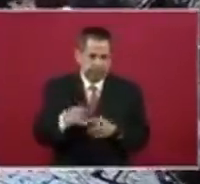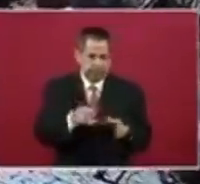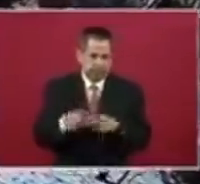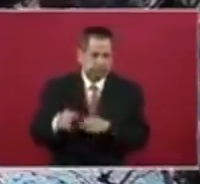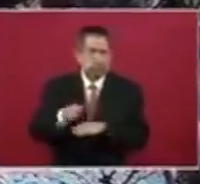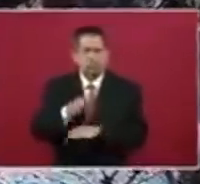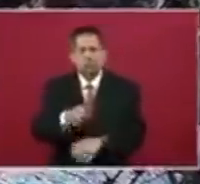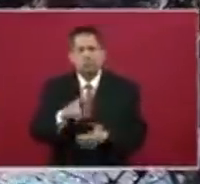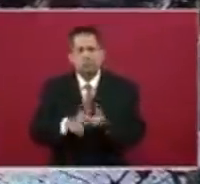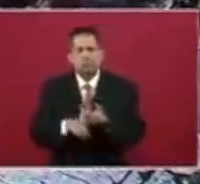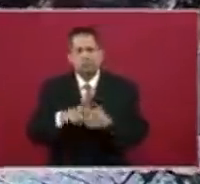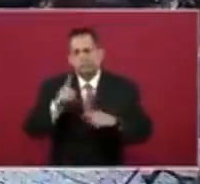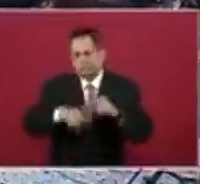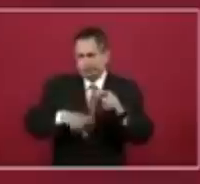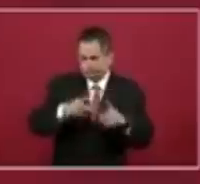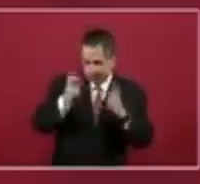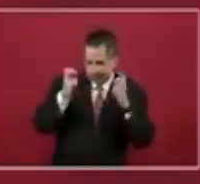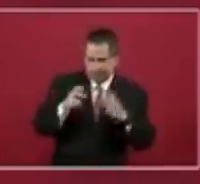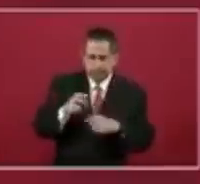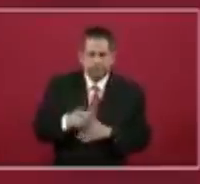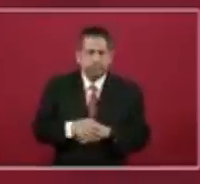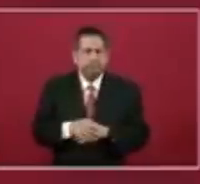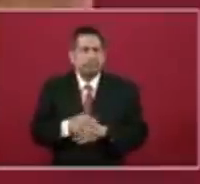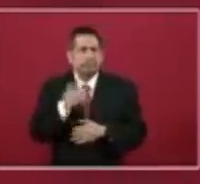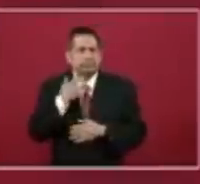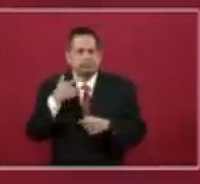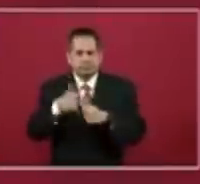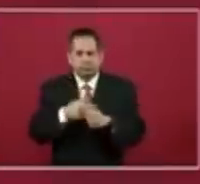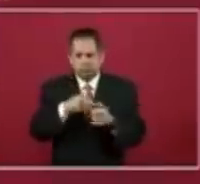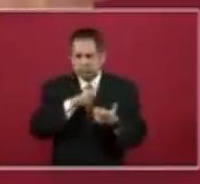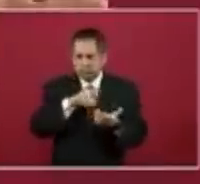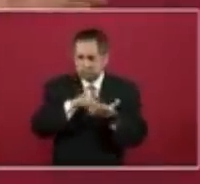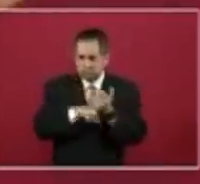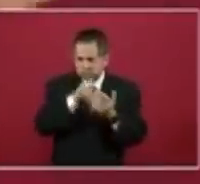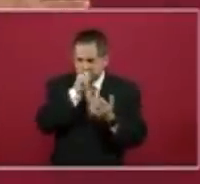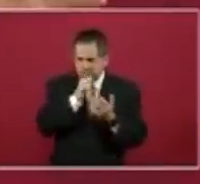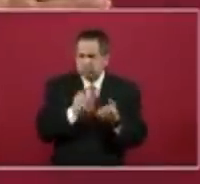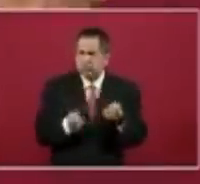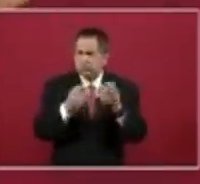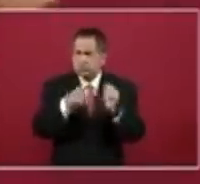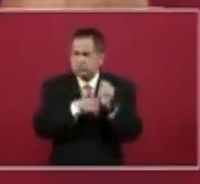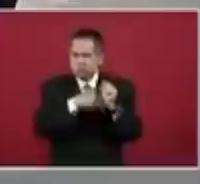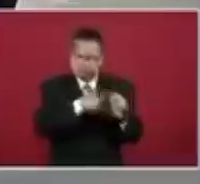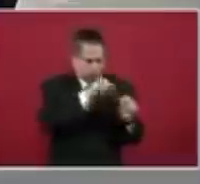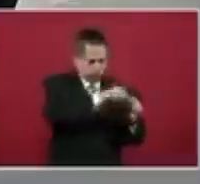contra el robo de combustible, viene lo de las tomas.